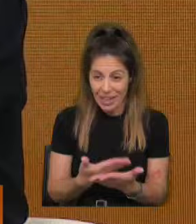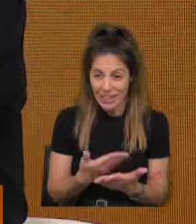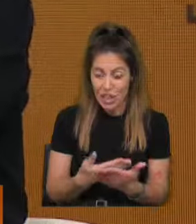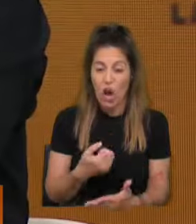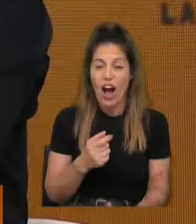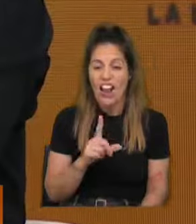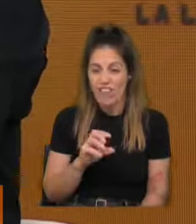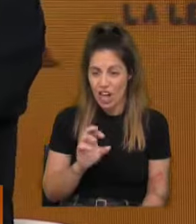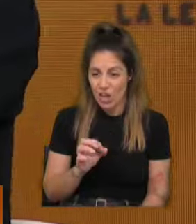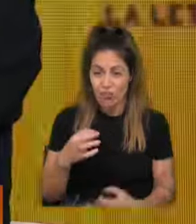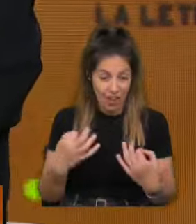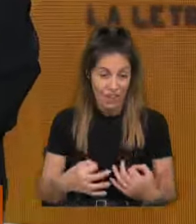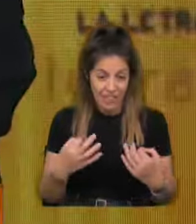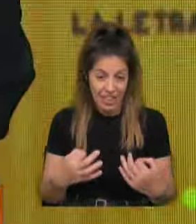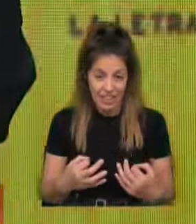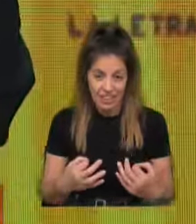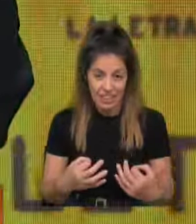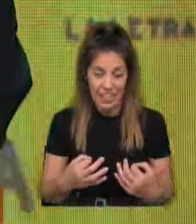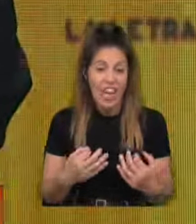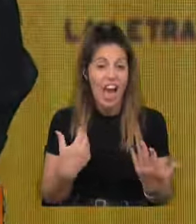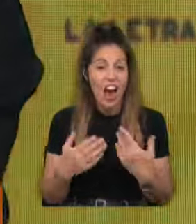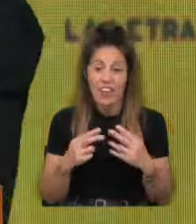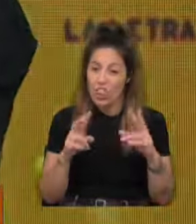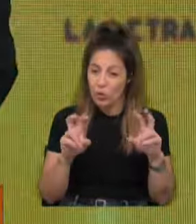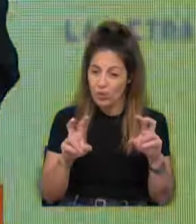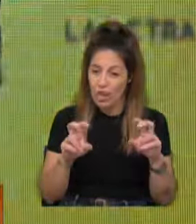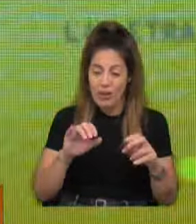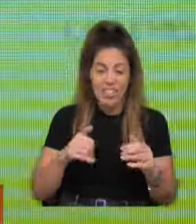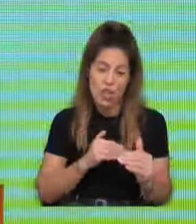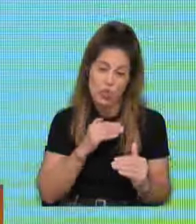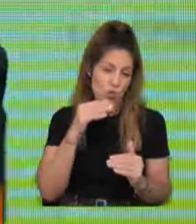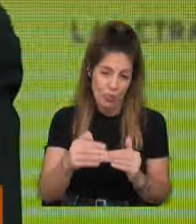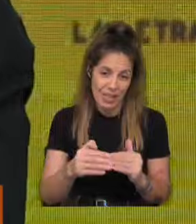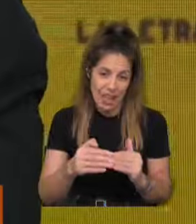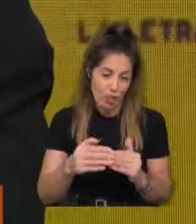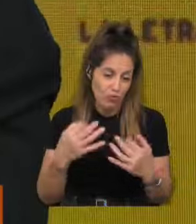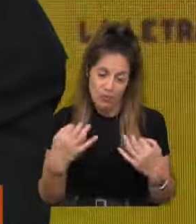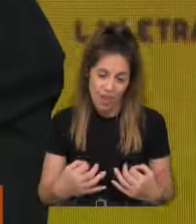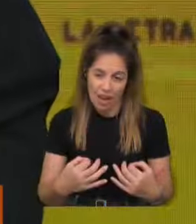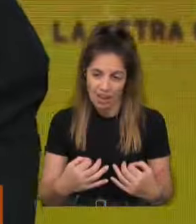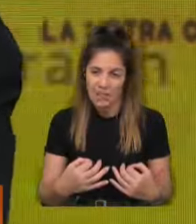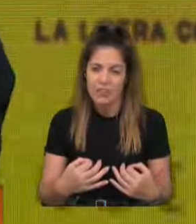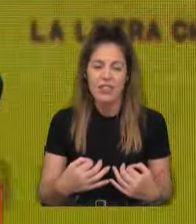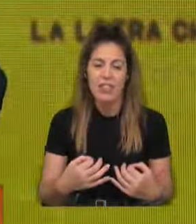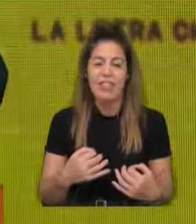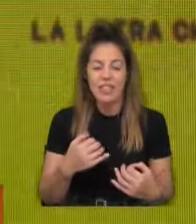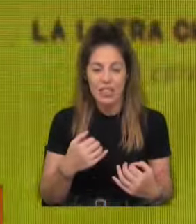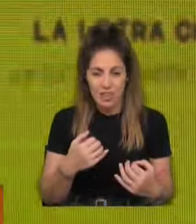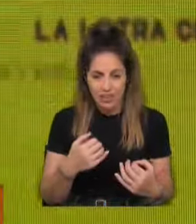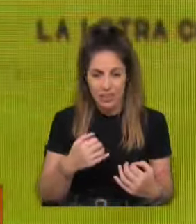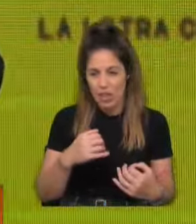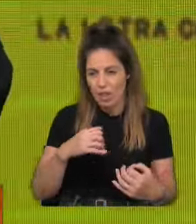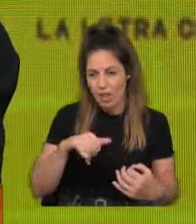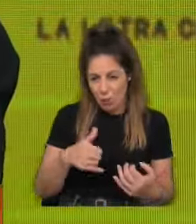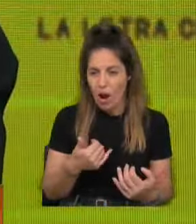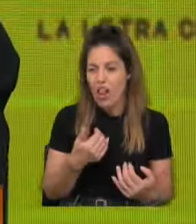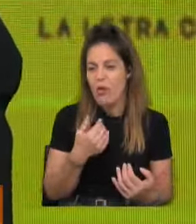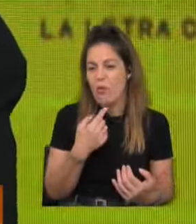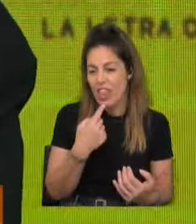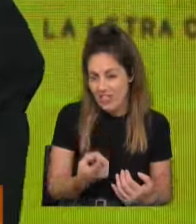es pertinente y toca un asunto que ya fue superado por la vía de los hechos no igual voy a compartir algunas reflexiones porque